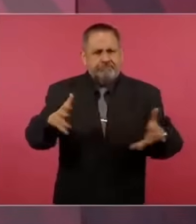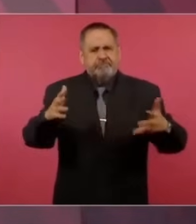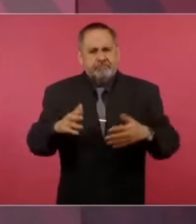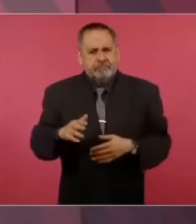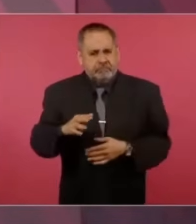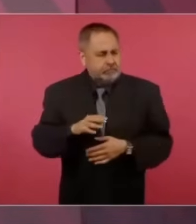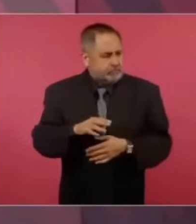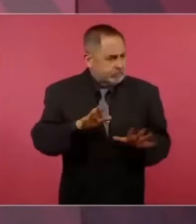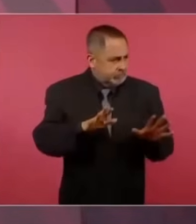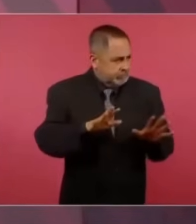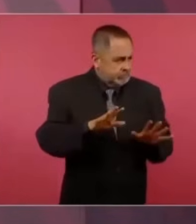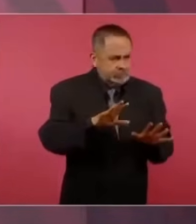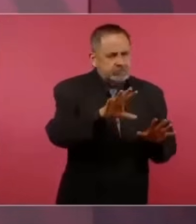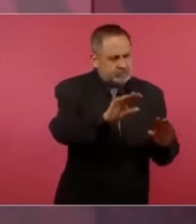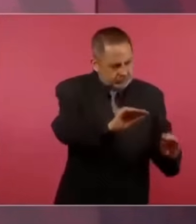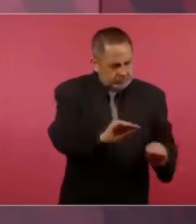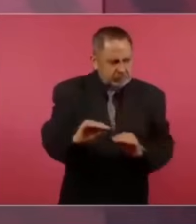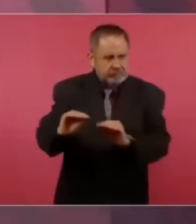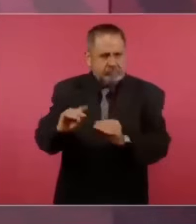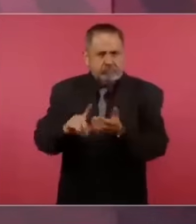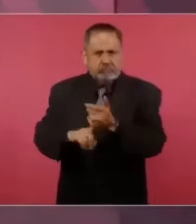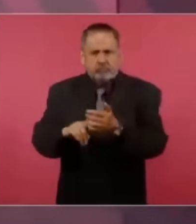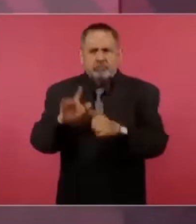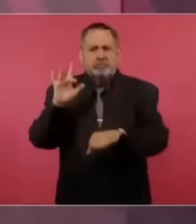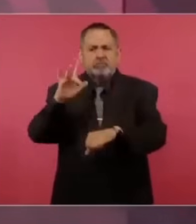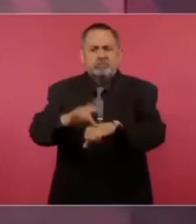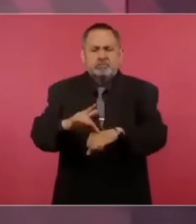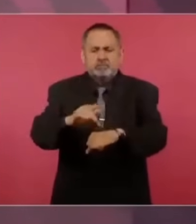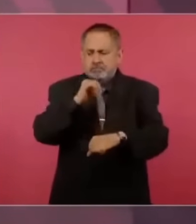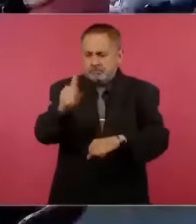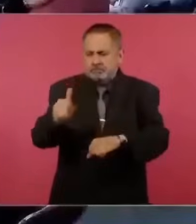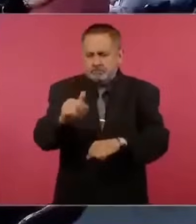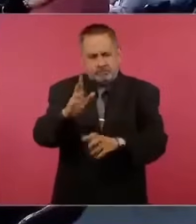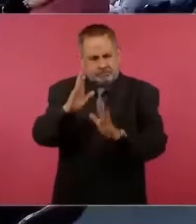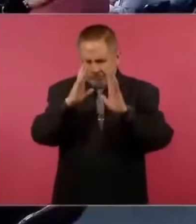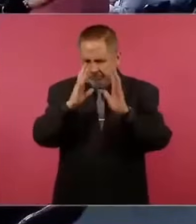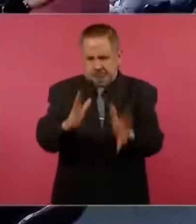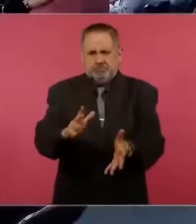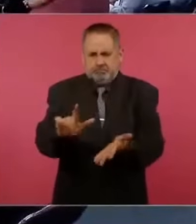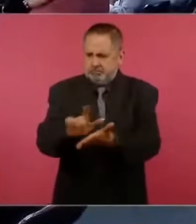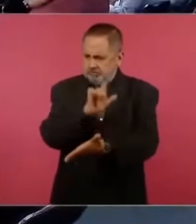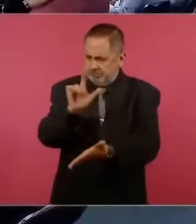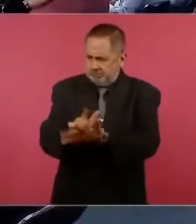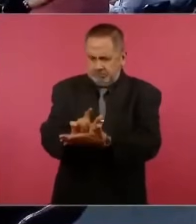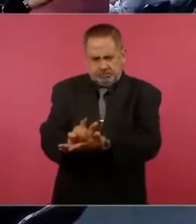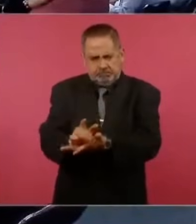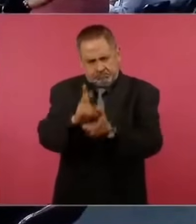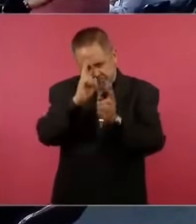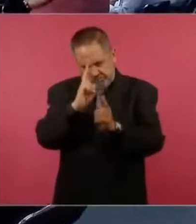pasaran a formar parte de una reserva natural protegida.